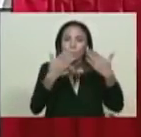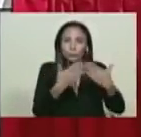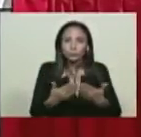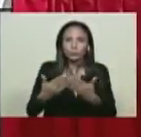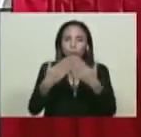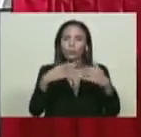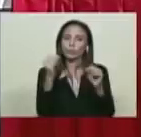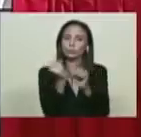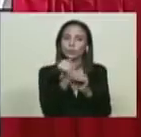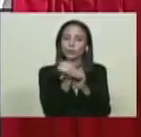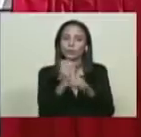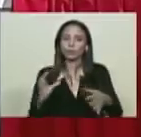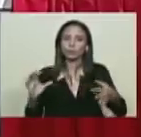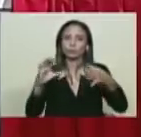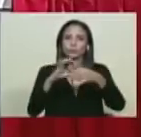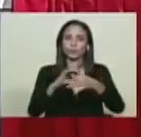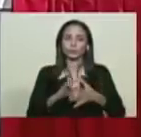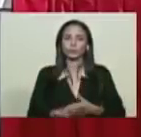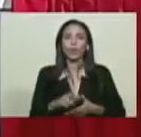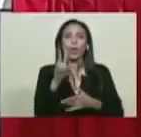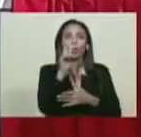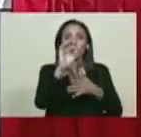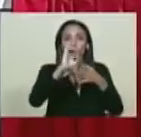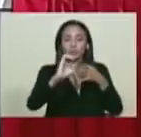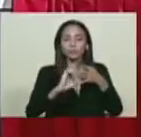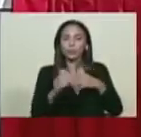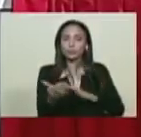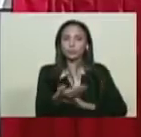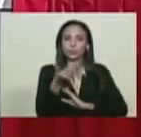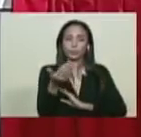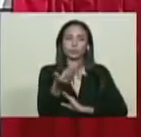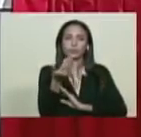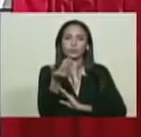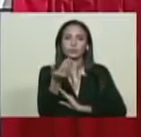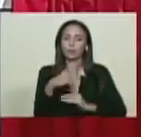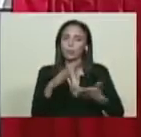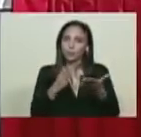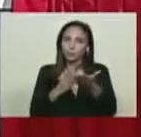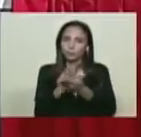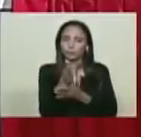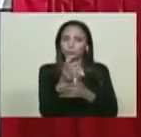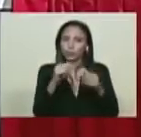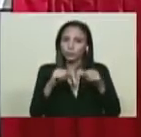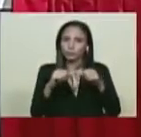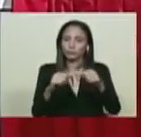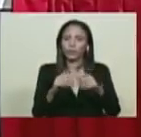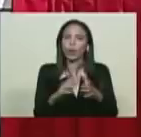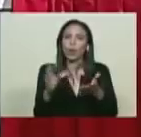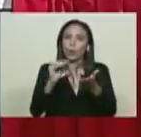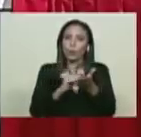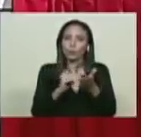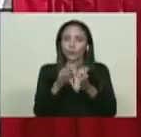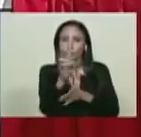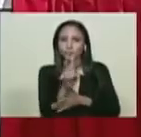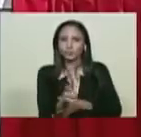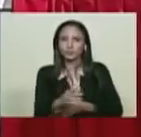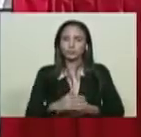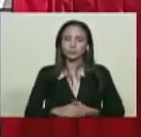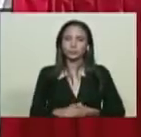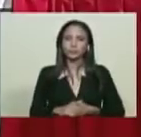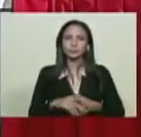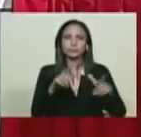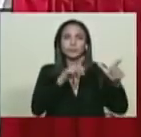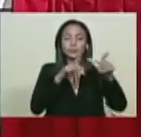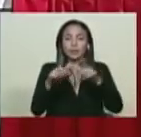y trabajo, dos elementos centrales para nosotros seguir levantando nuestra Venezuela. Ya estamos